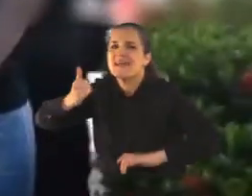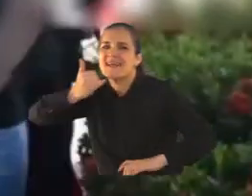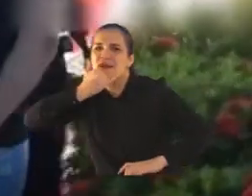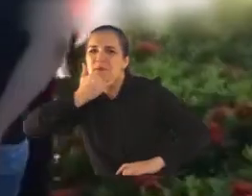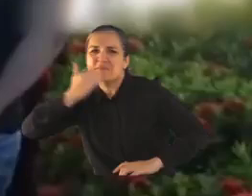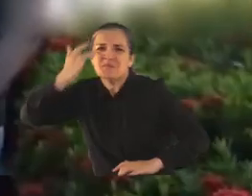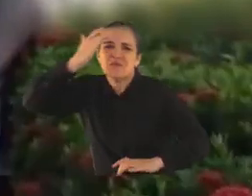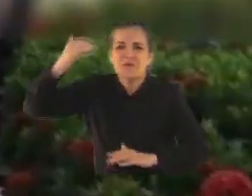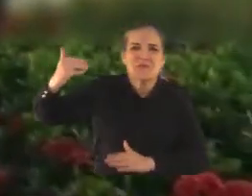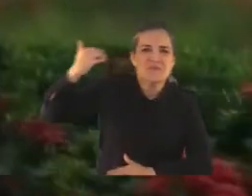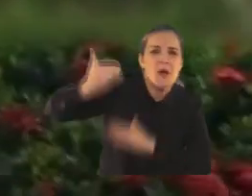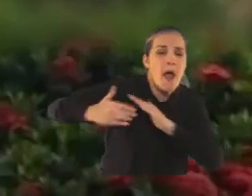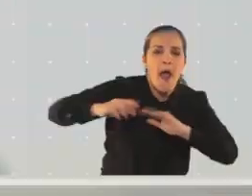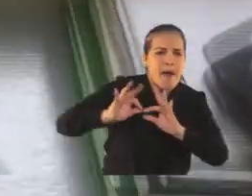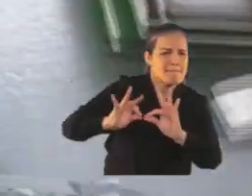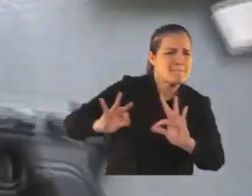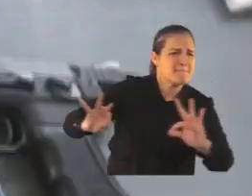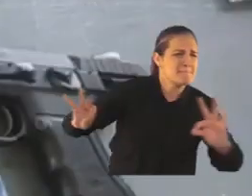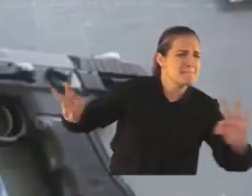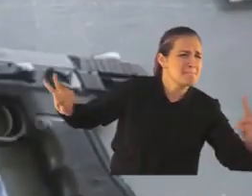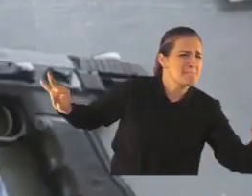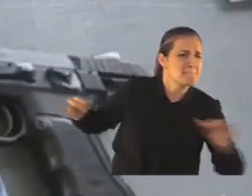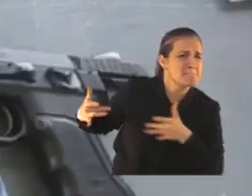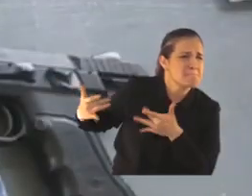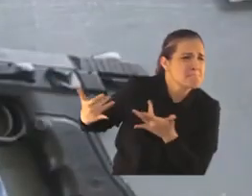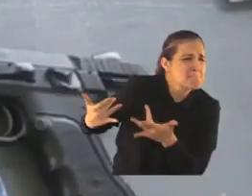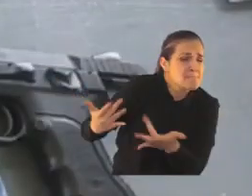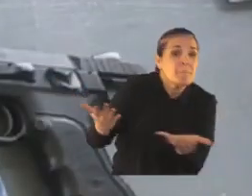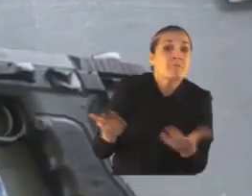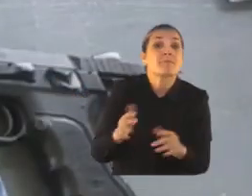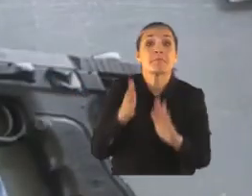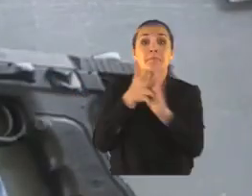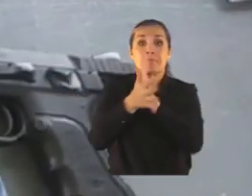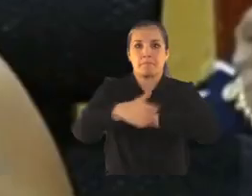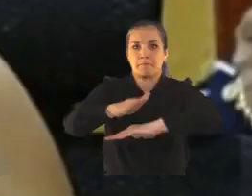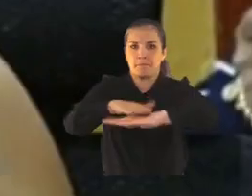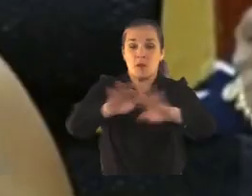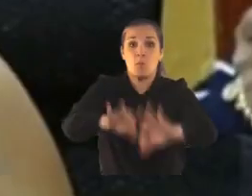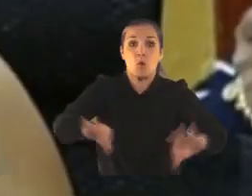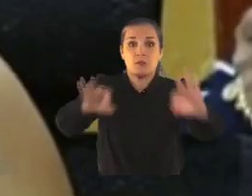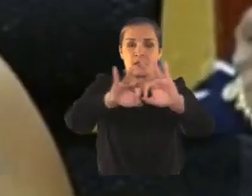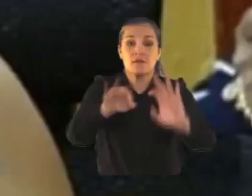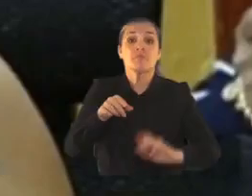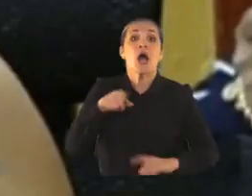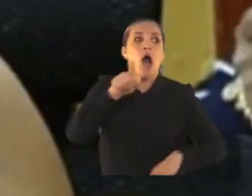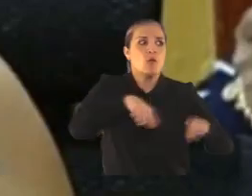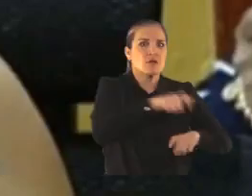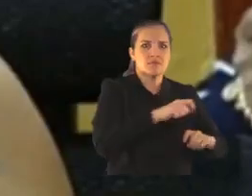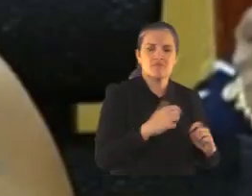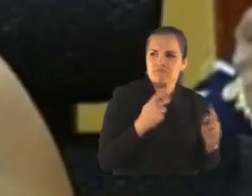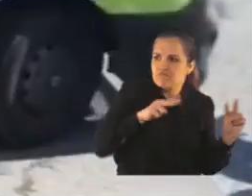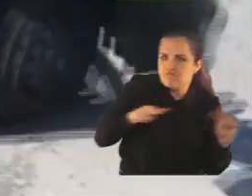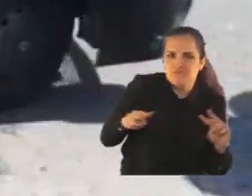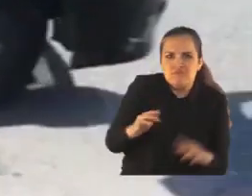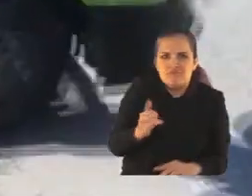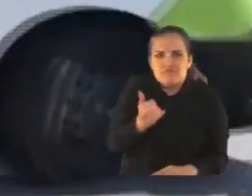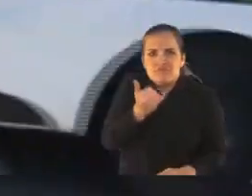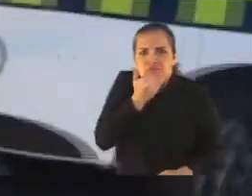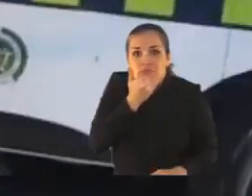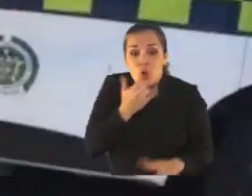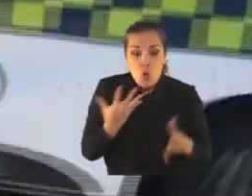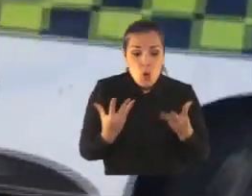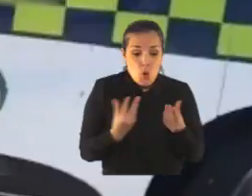pasar con esta audiencia. Es importante mencionar que este hecho ya ha generado algunas reacciones. Por su parte, el Partido